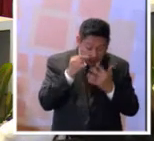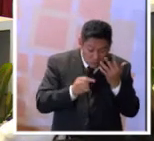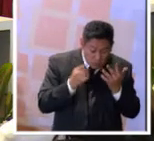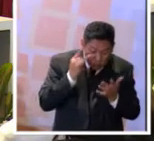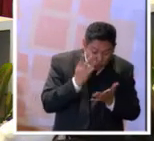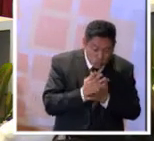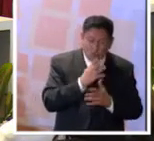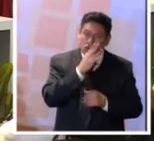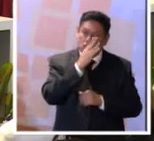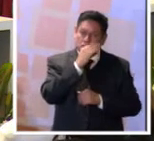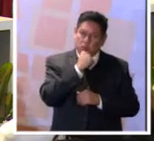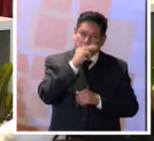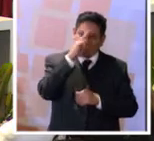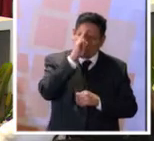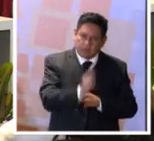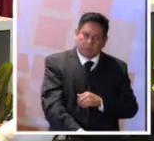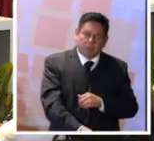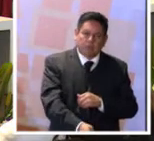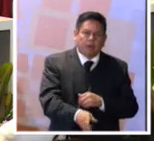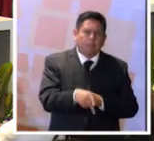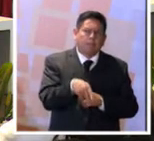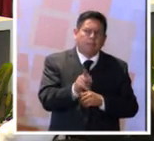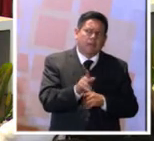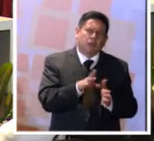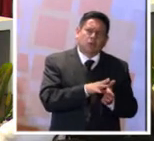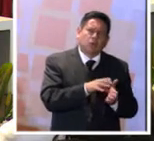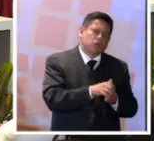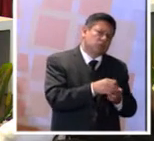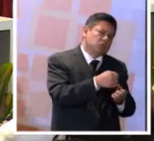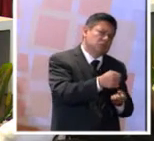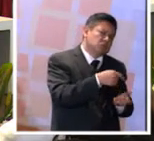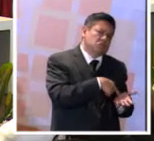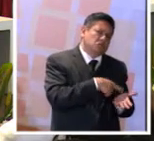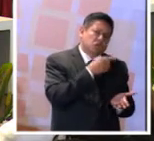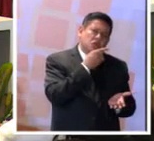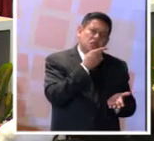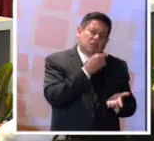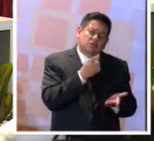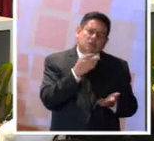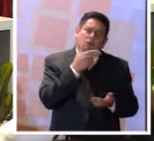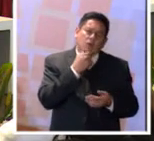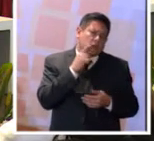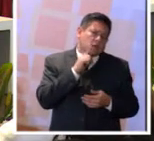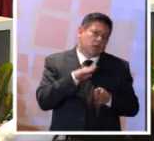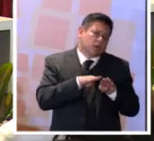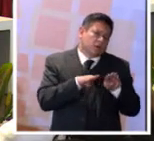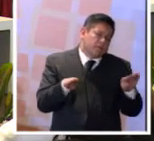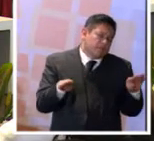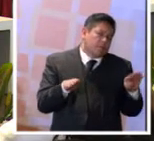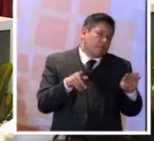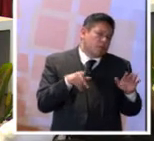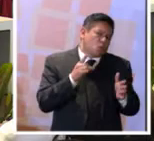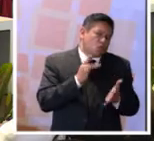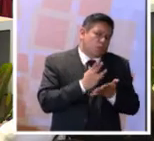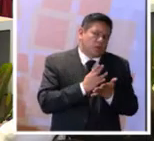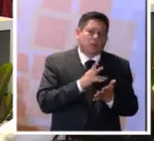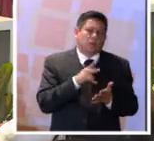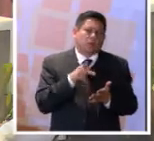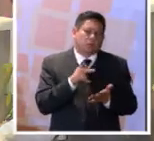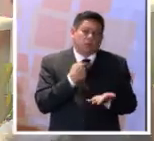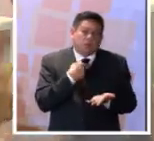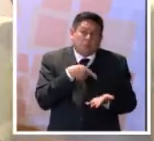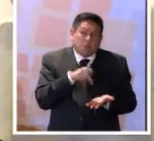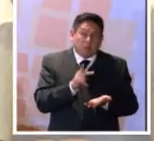este momento una lista integrada solo por mujeres. Primero, porque nuestra Constitución Nacional había, la